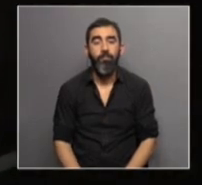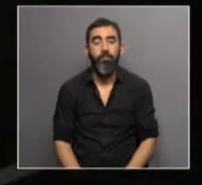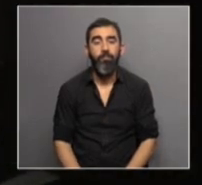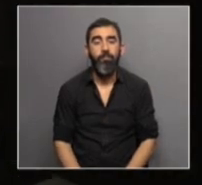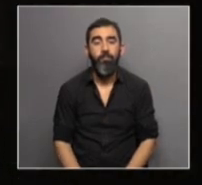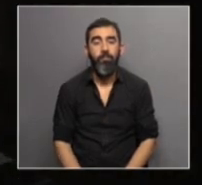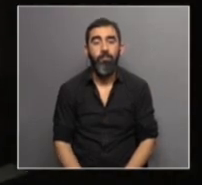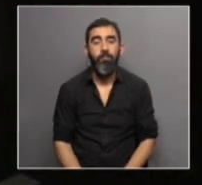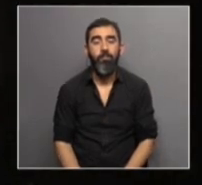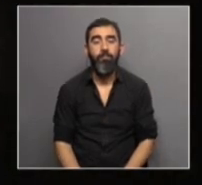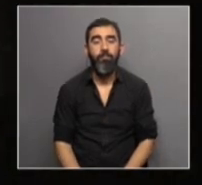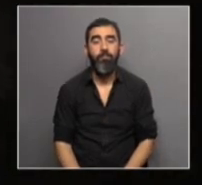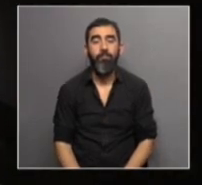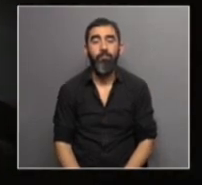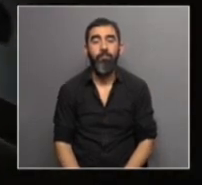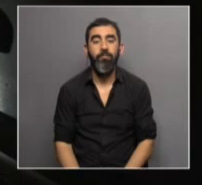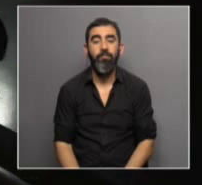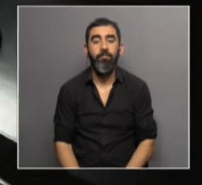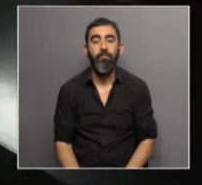o no